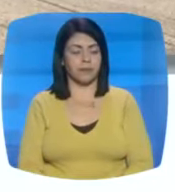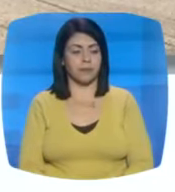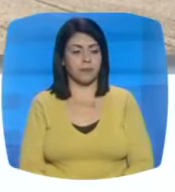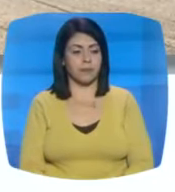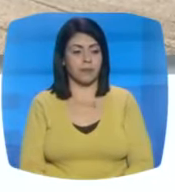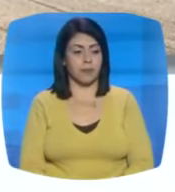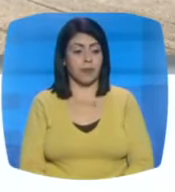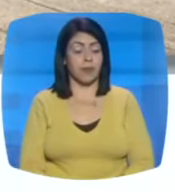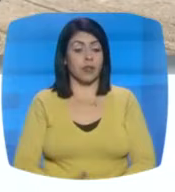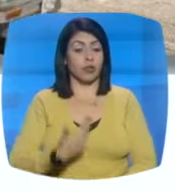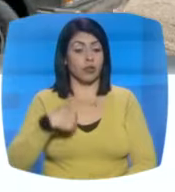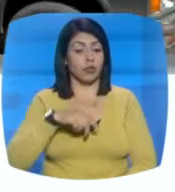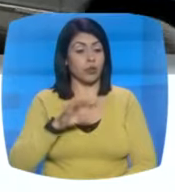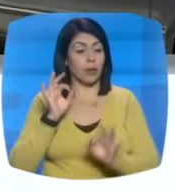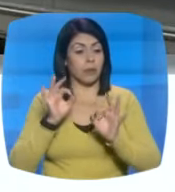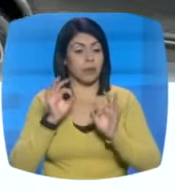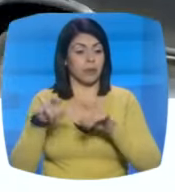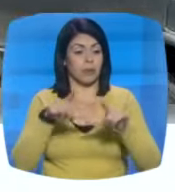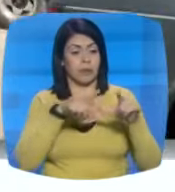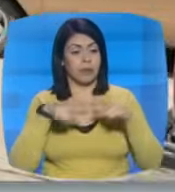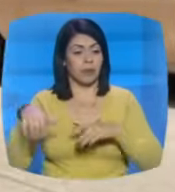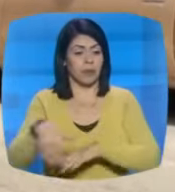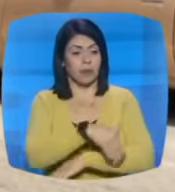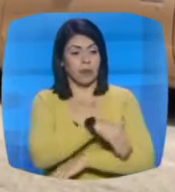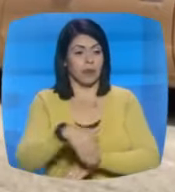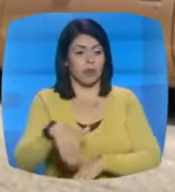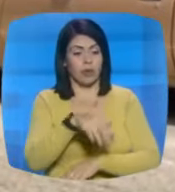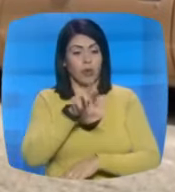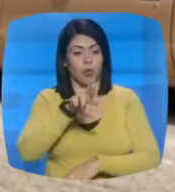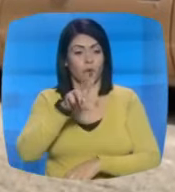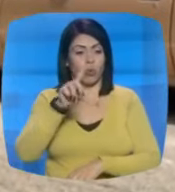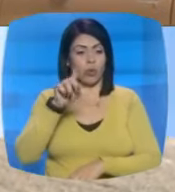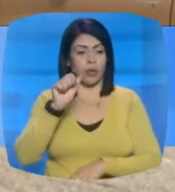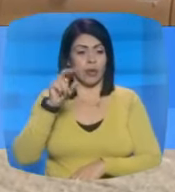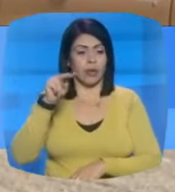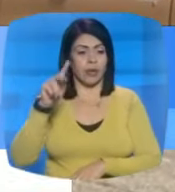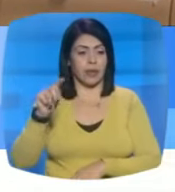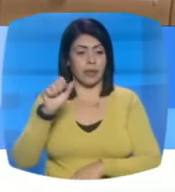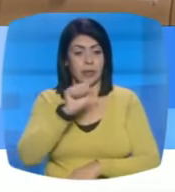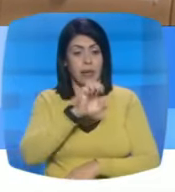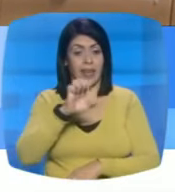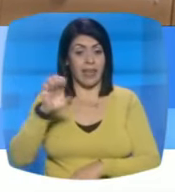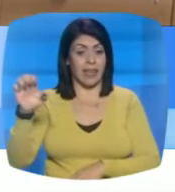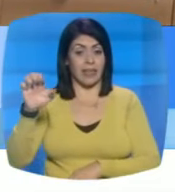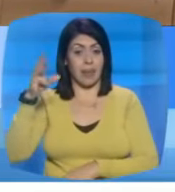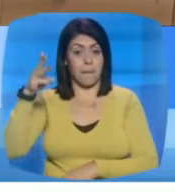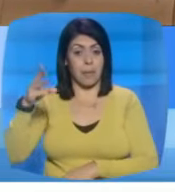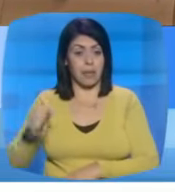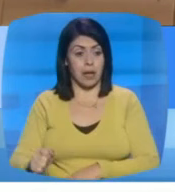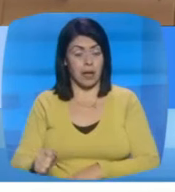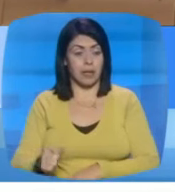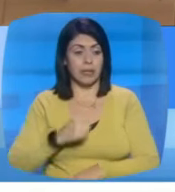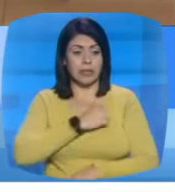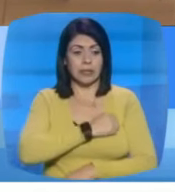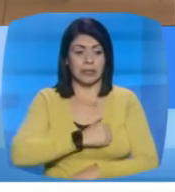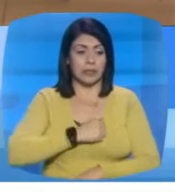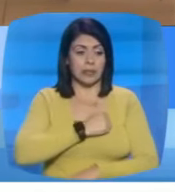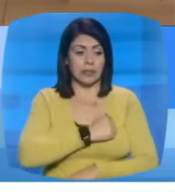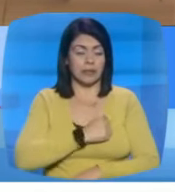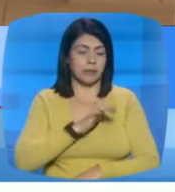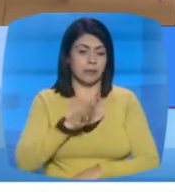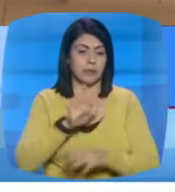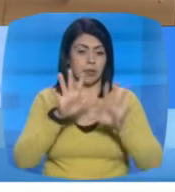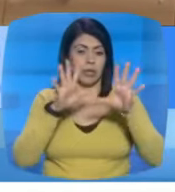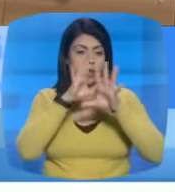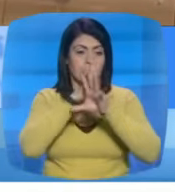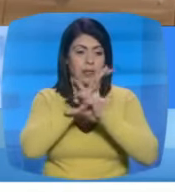Sí, estamos específicamente desde la calle Urdaneta del barrio El Mirador del Este de Petare, donde lamentablemente pasadas a